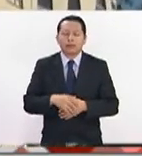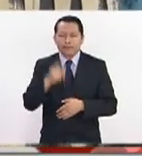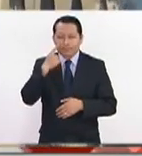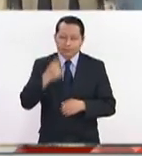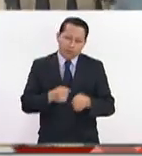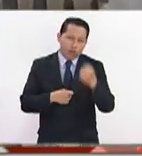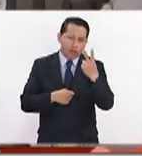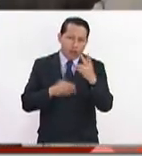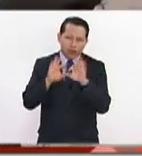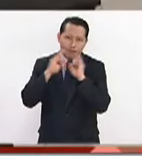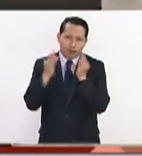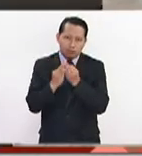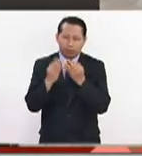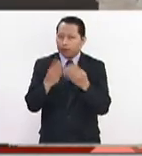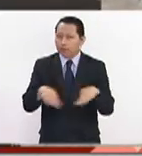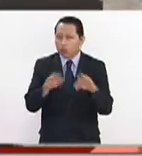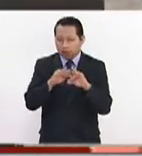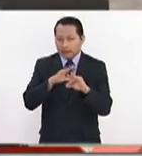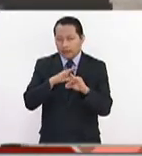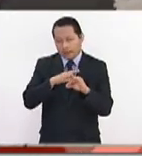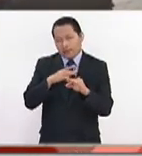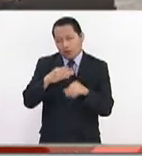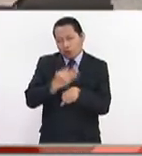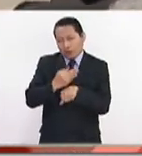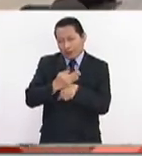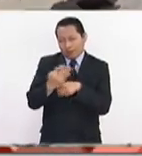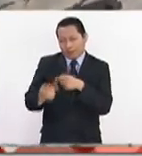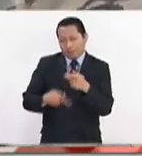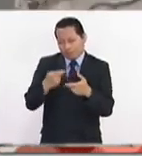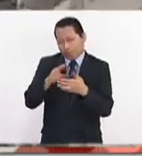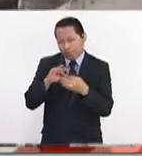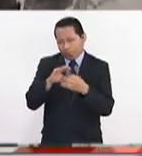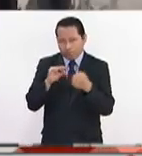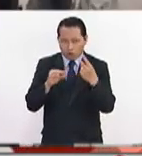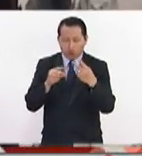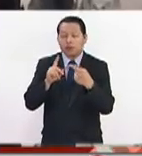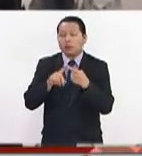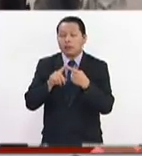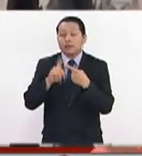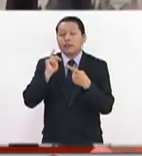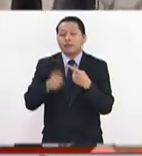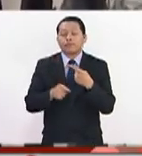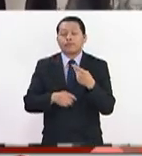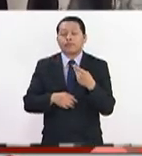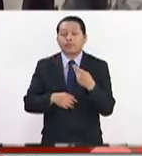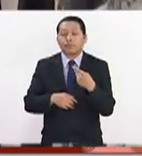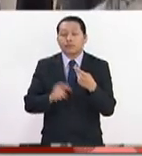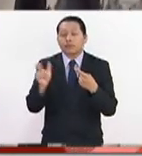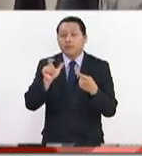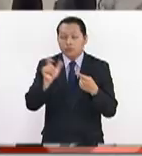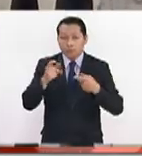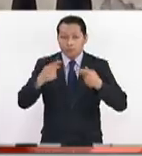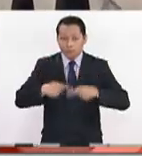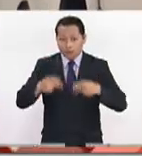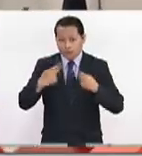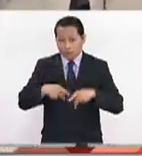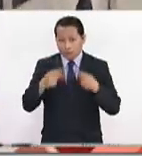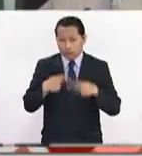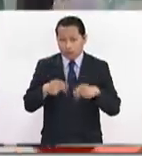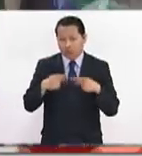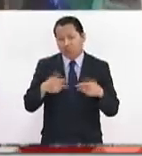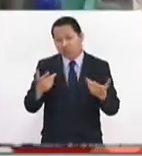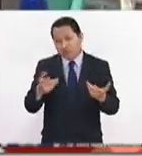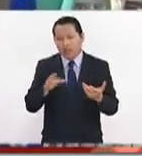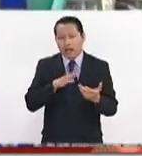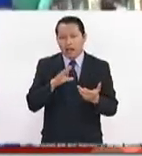es importantísima el enunciado que acabas de hacer. Uno, todos los que sufrieron,